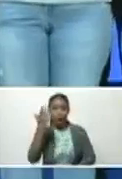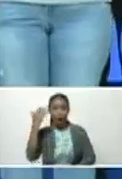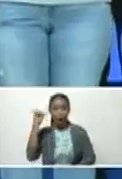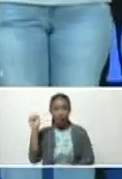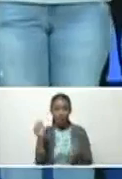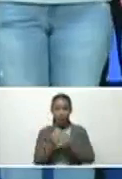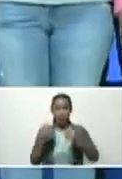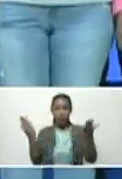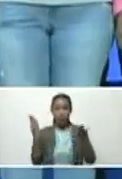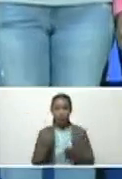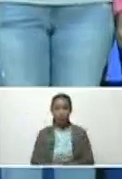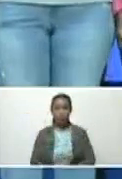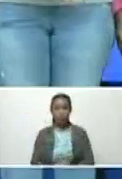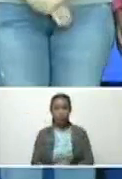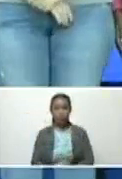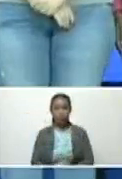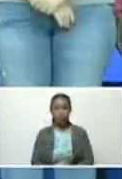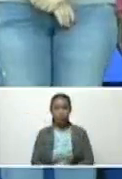con qué,